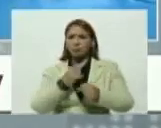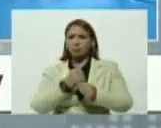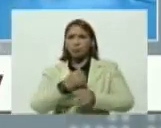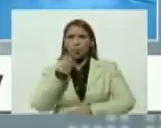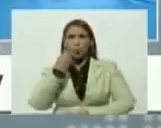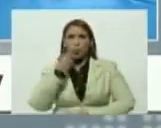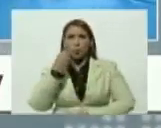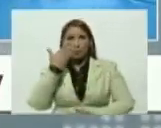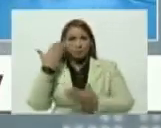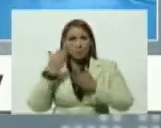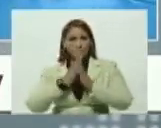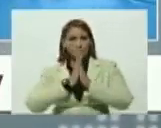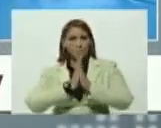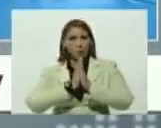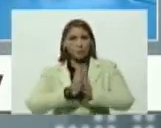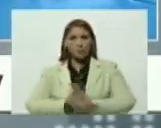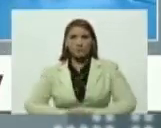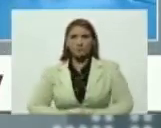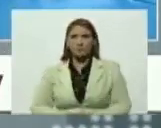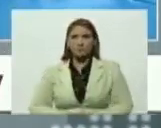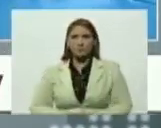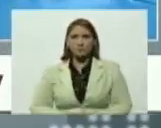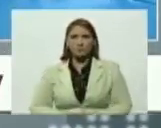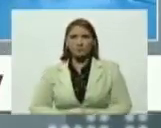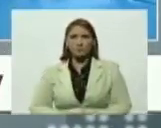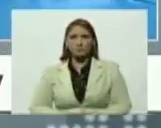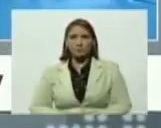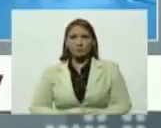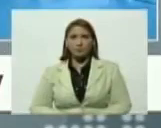Juvenil. Por favor, adelante.